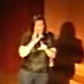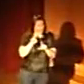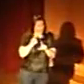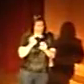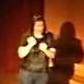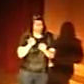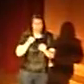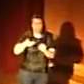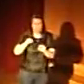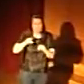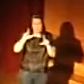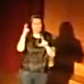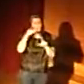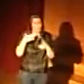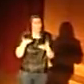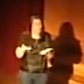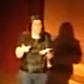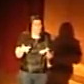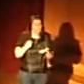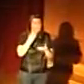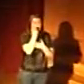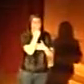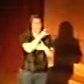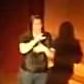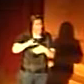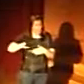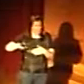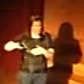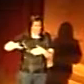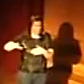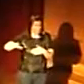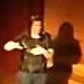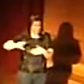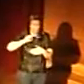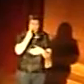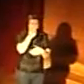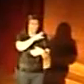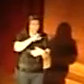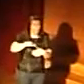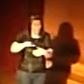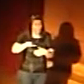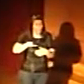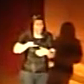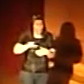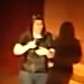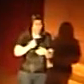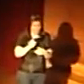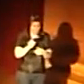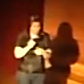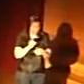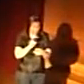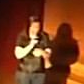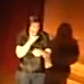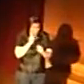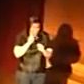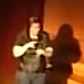esta pintura la tienen sobre todo las figuras figuras que eh responden inequívocamente al